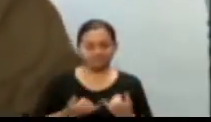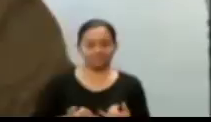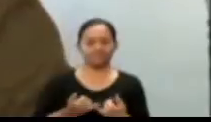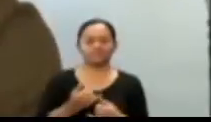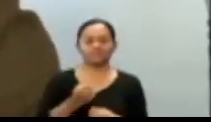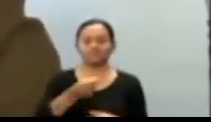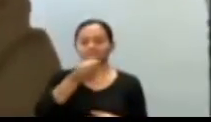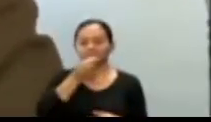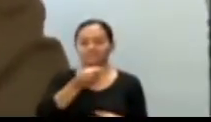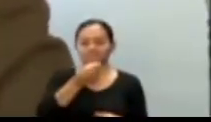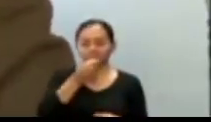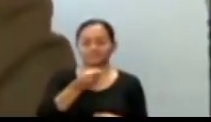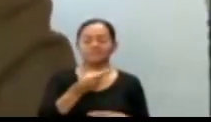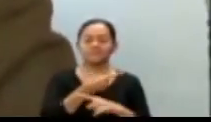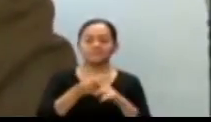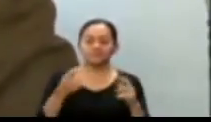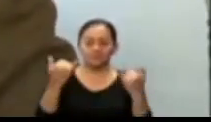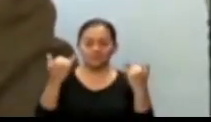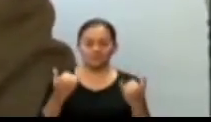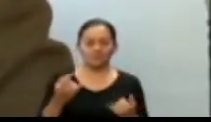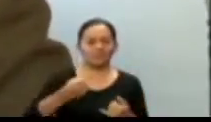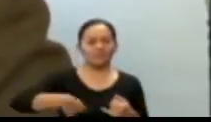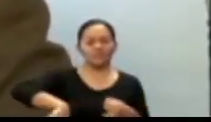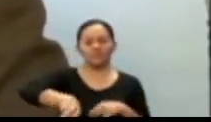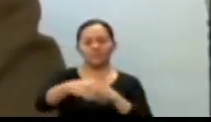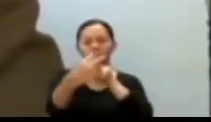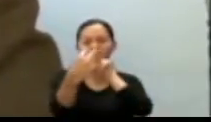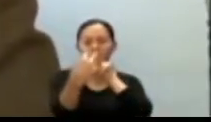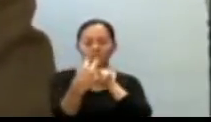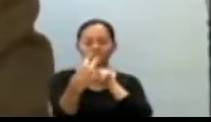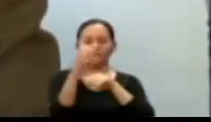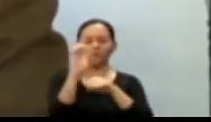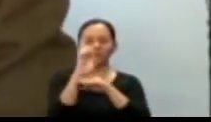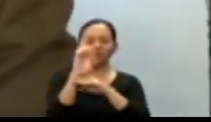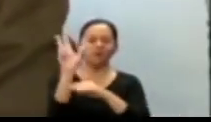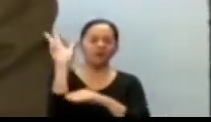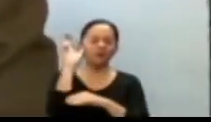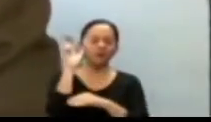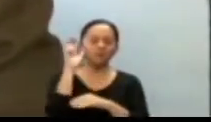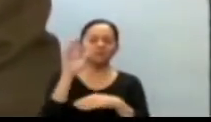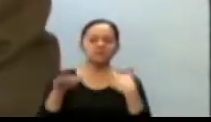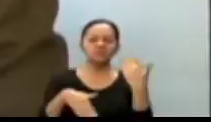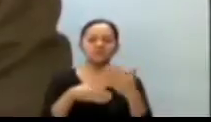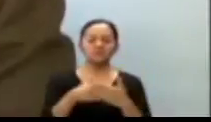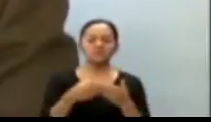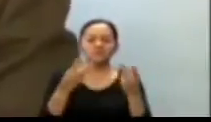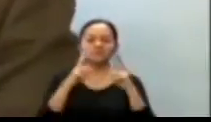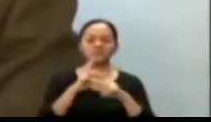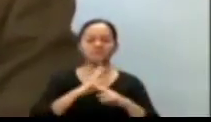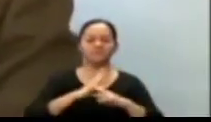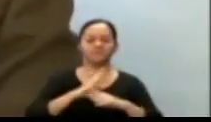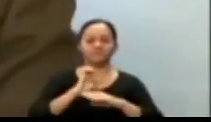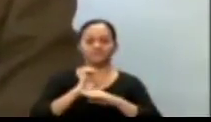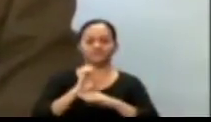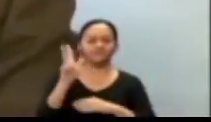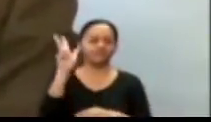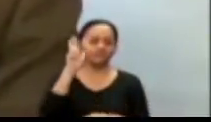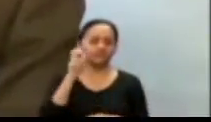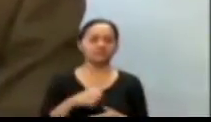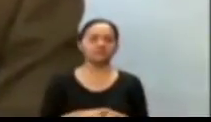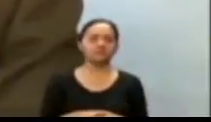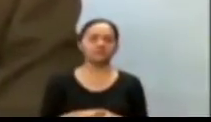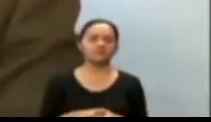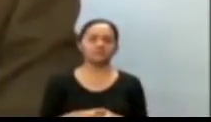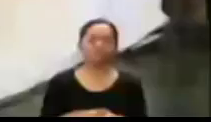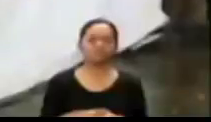esta entrevista y, por supuesto, dirigirnos a la ciudadanía que nos está escuchando en todo el país, a través de Habla Ecuador. El